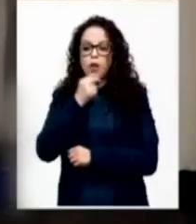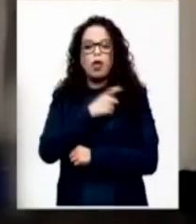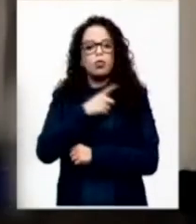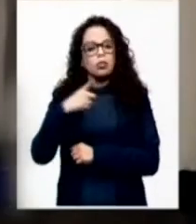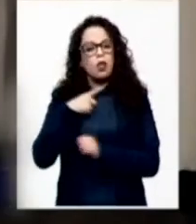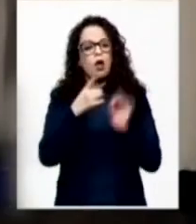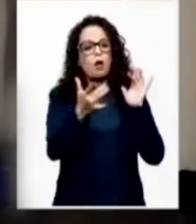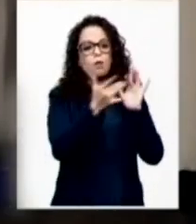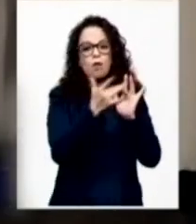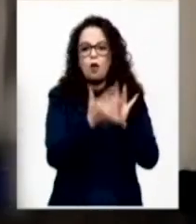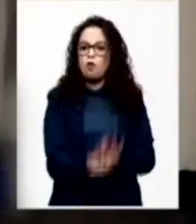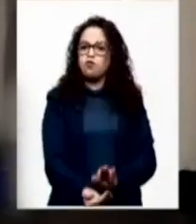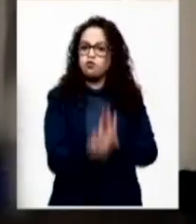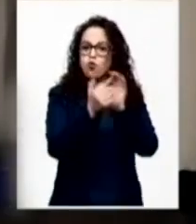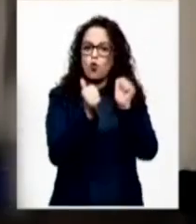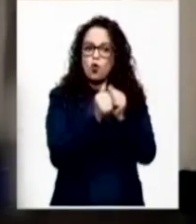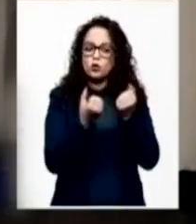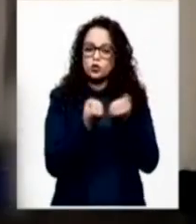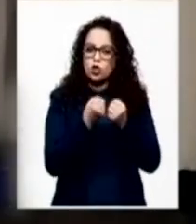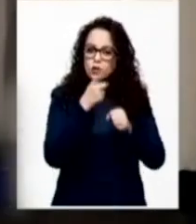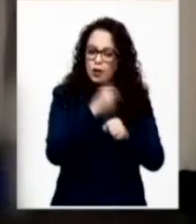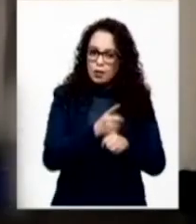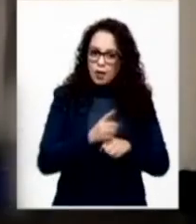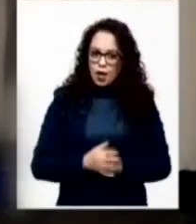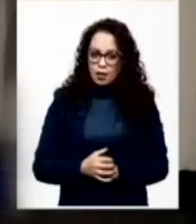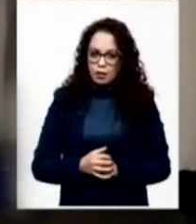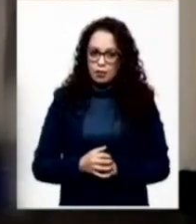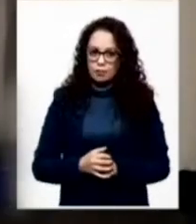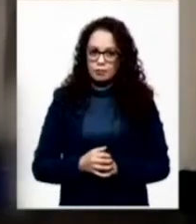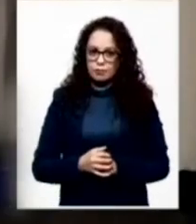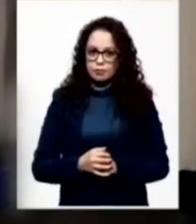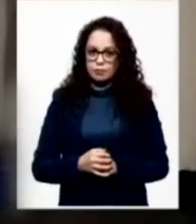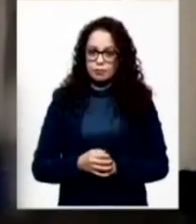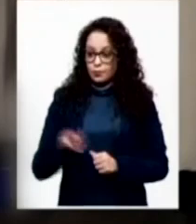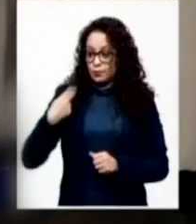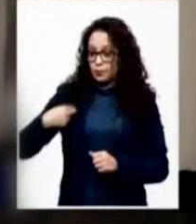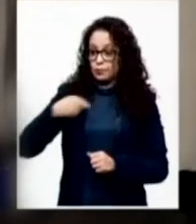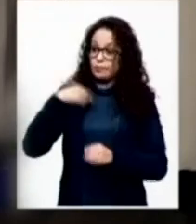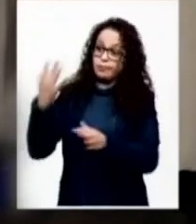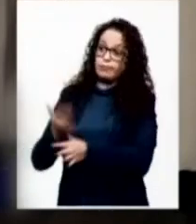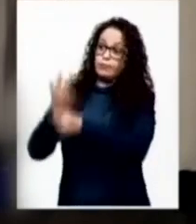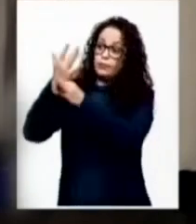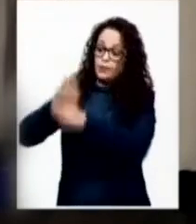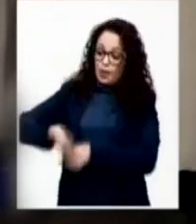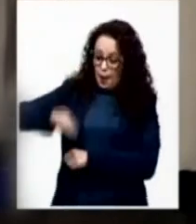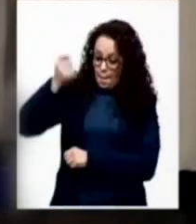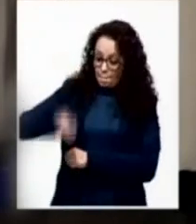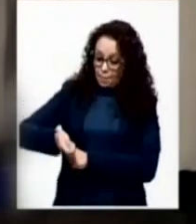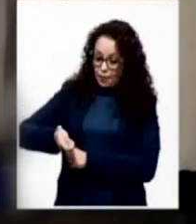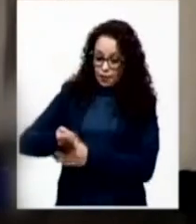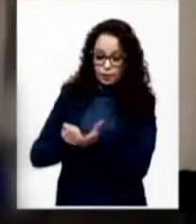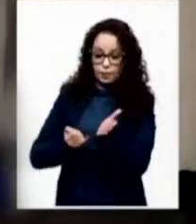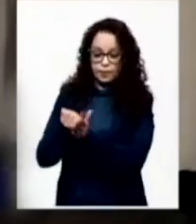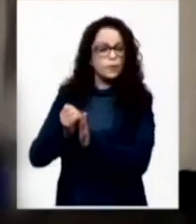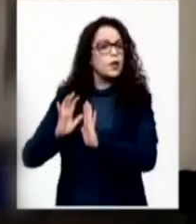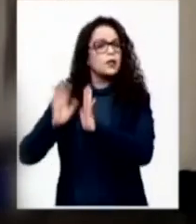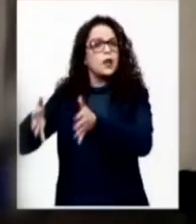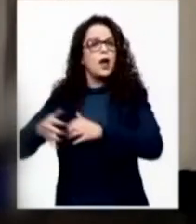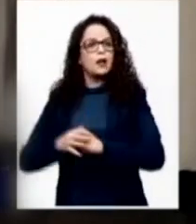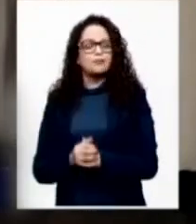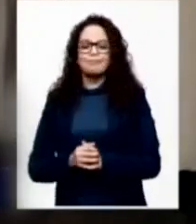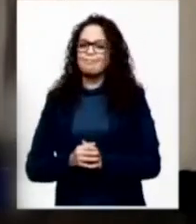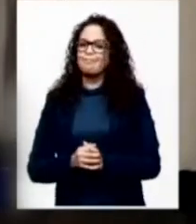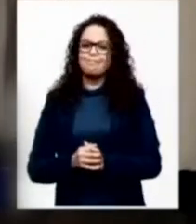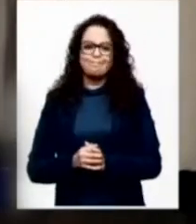de que los jueces solo hablamos por nuestra sentencias Me parece que se encuentra ya superado decir